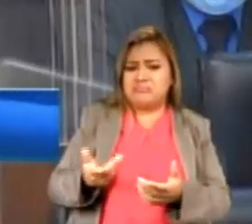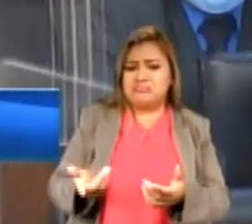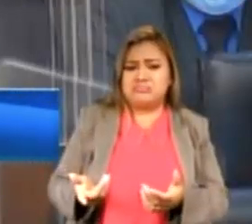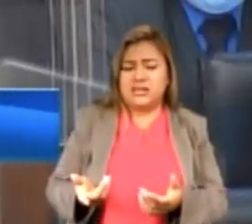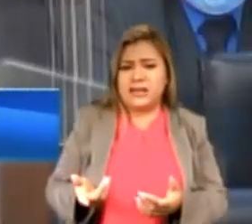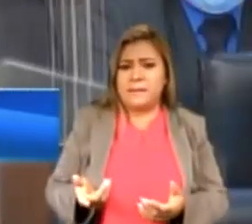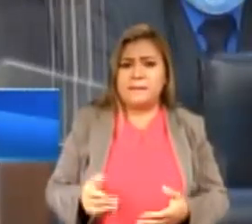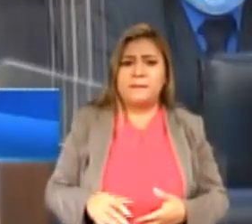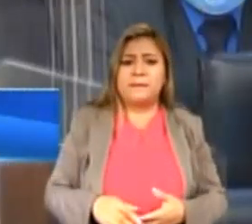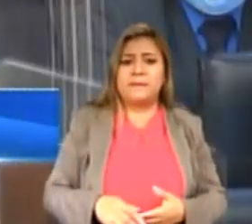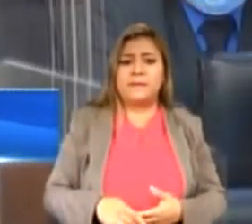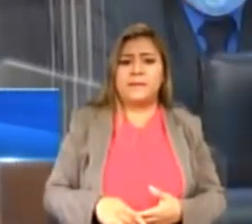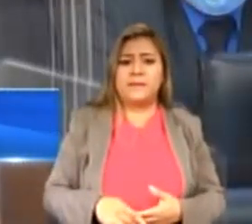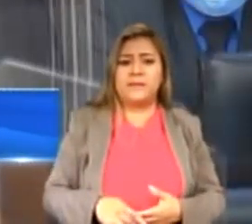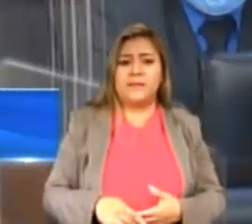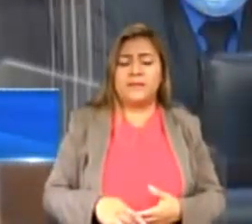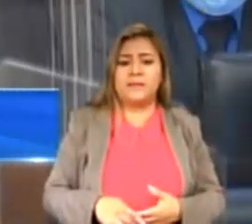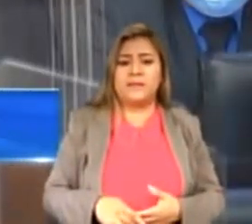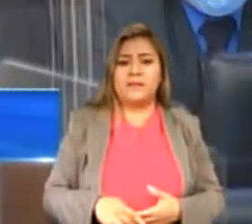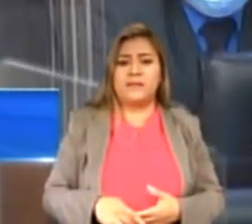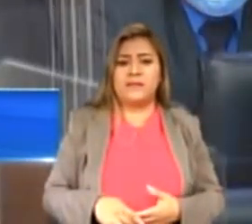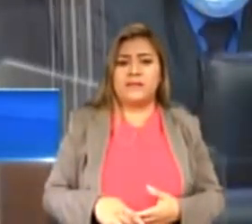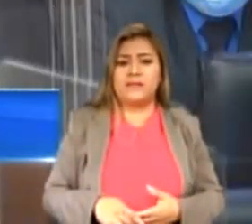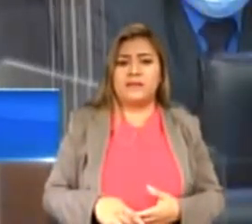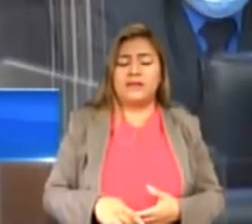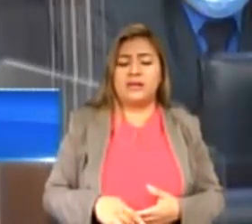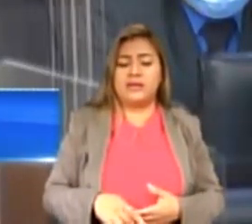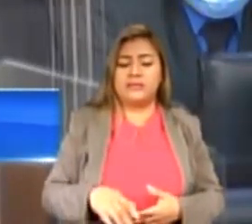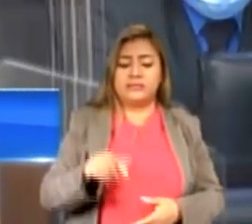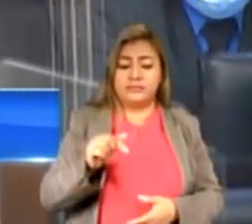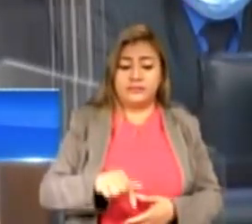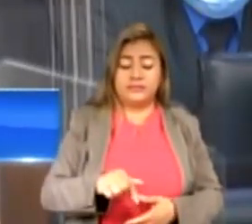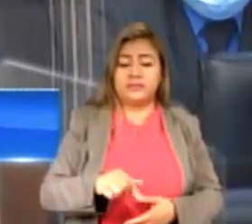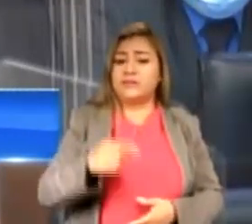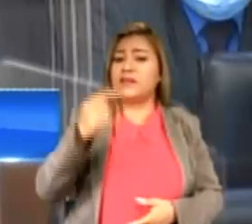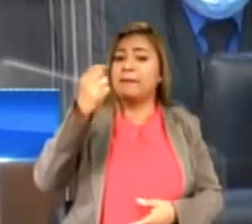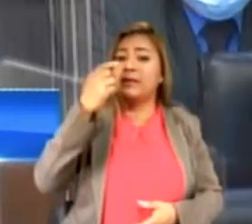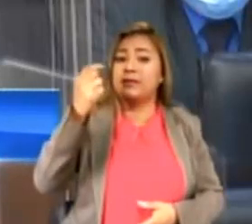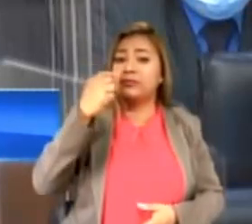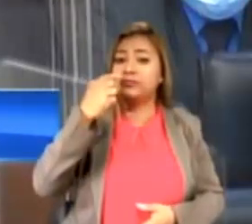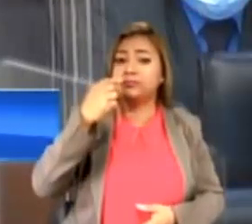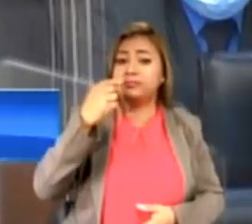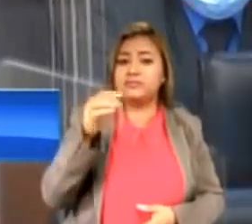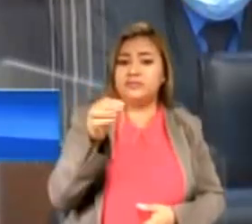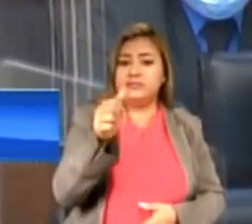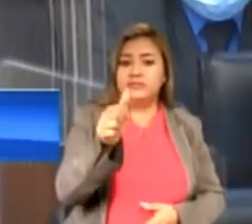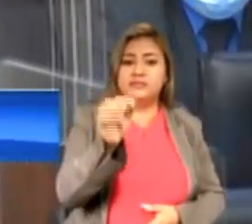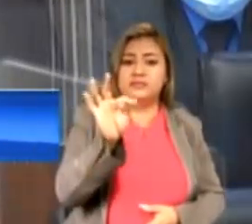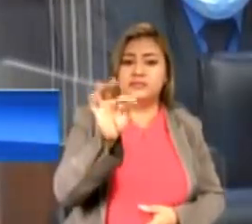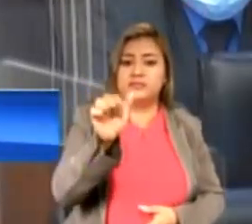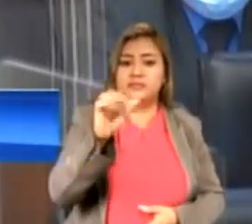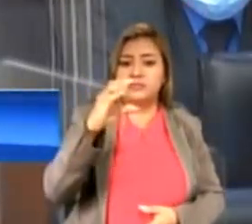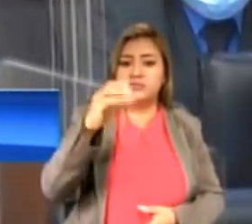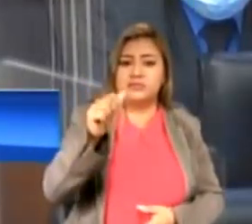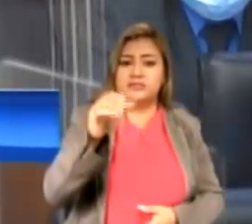aquí con las tabletas de Atacán.